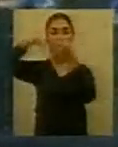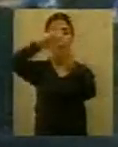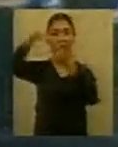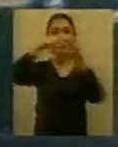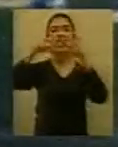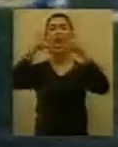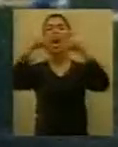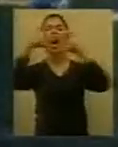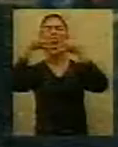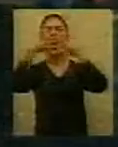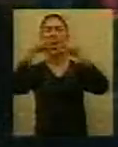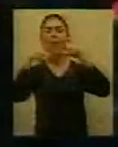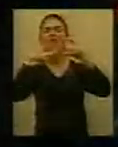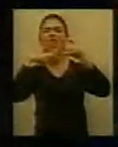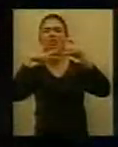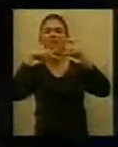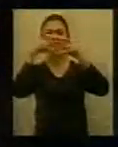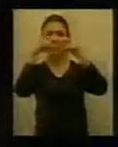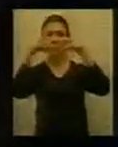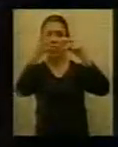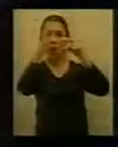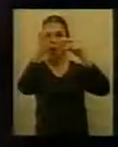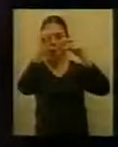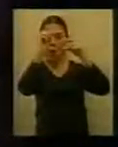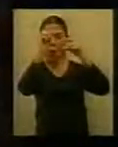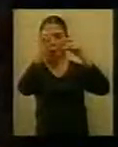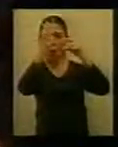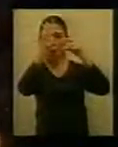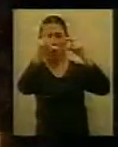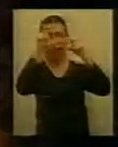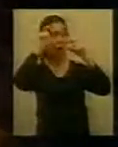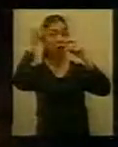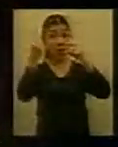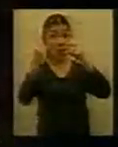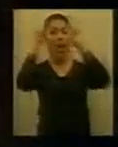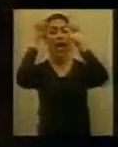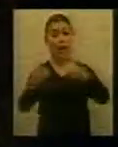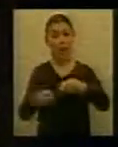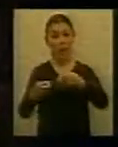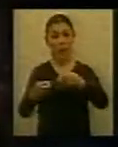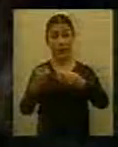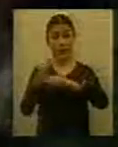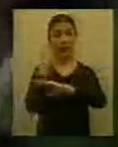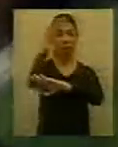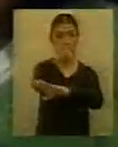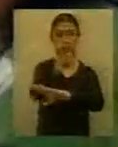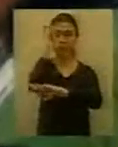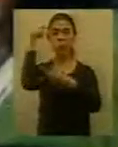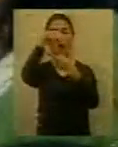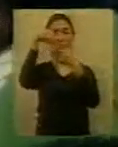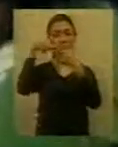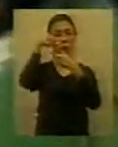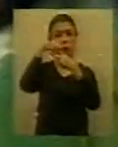tuvieran también. Por otro lado, bueno, comentarles que el censo consta de dos instancias. La primera es